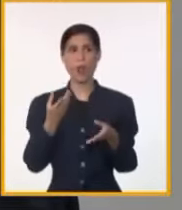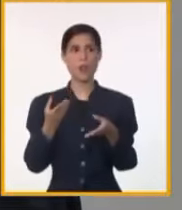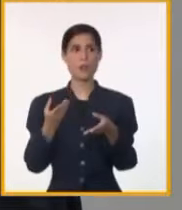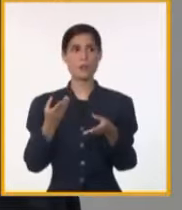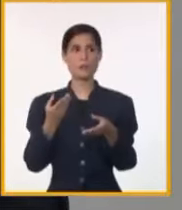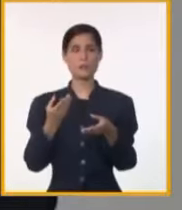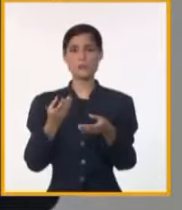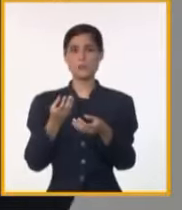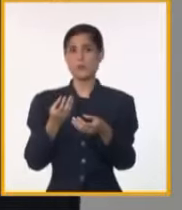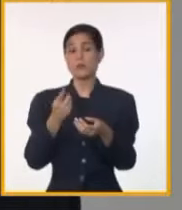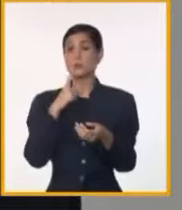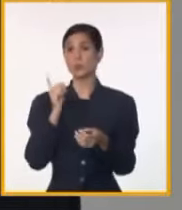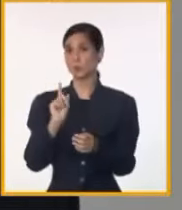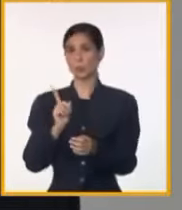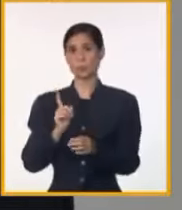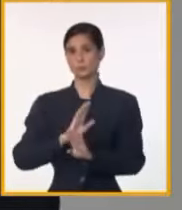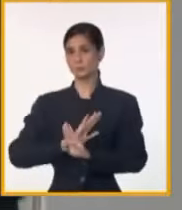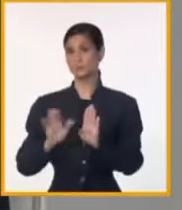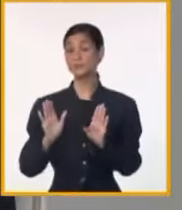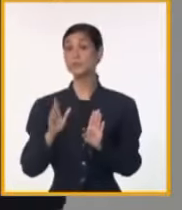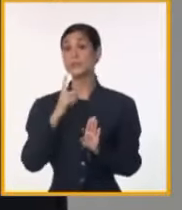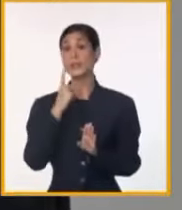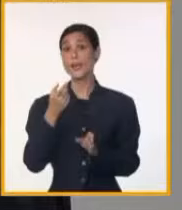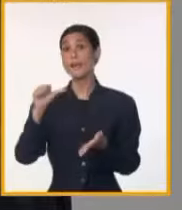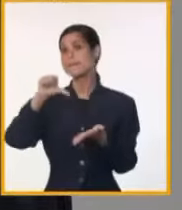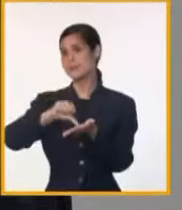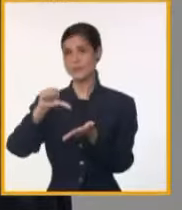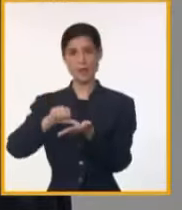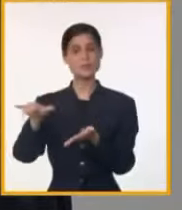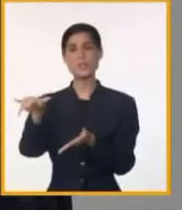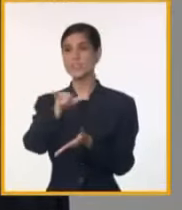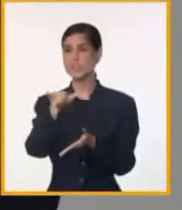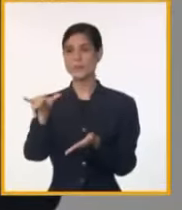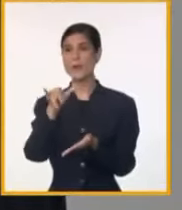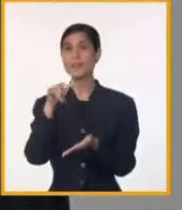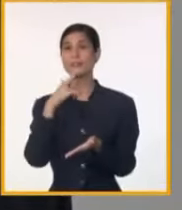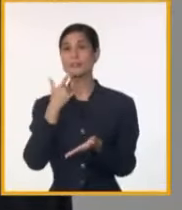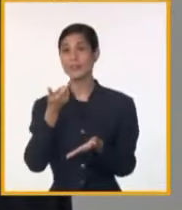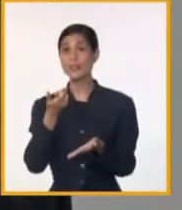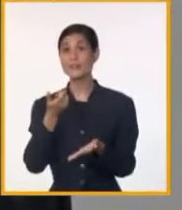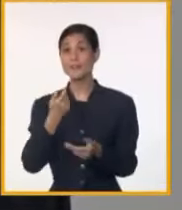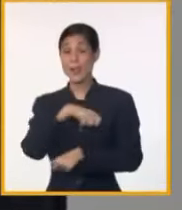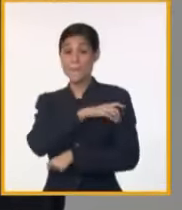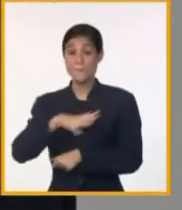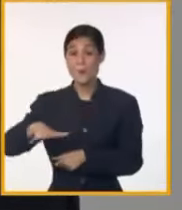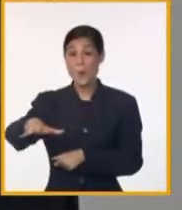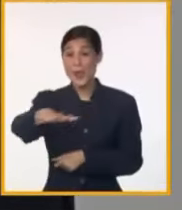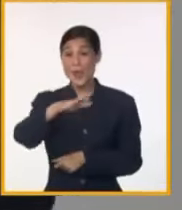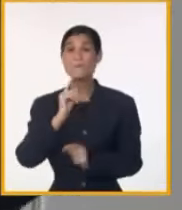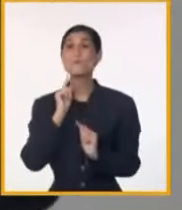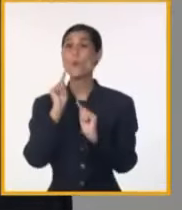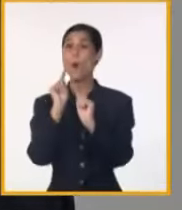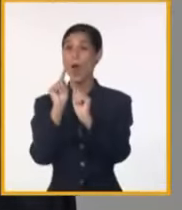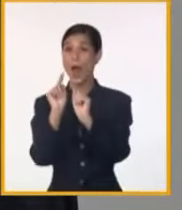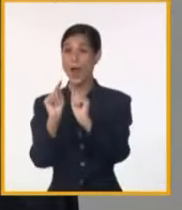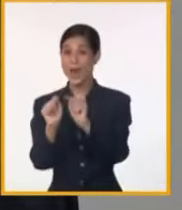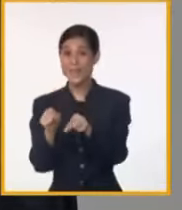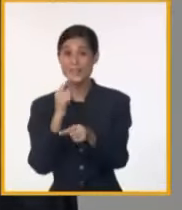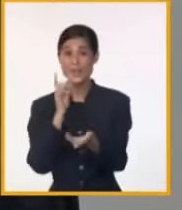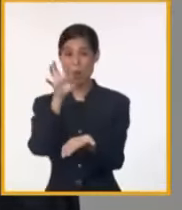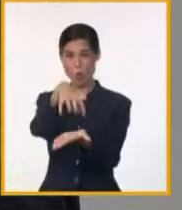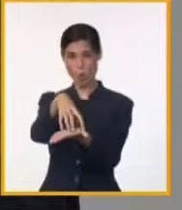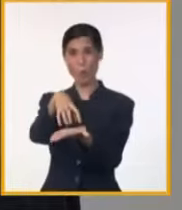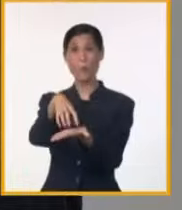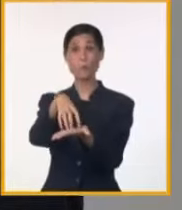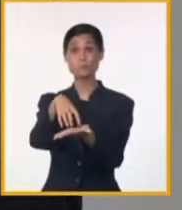gratuitamente es que Sencillamente Irán también el pueblo de Irán la población iraní la nación